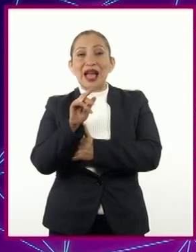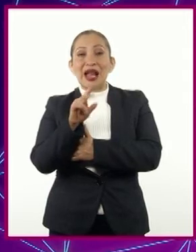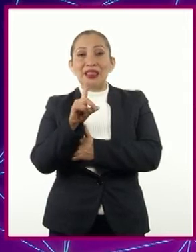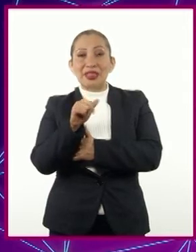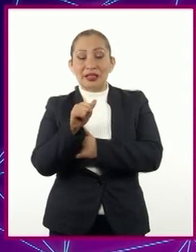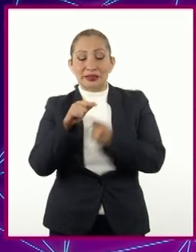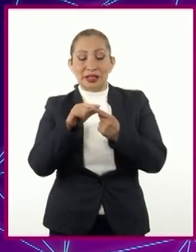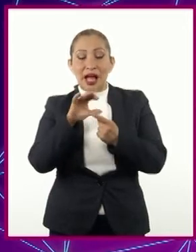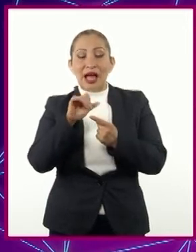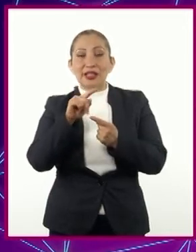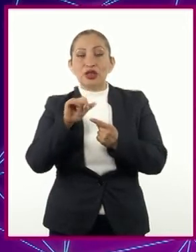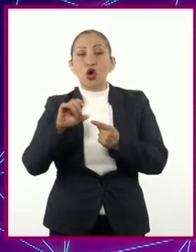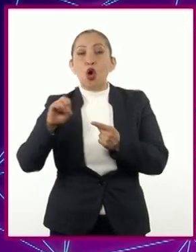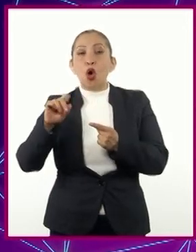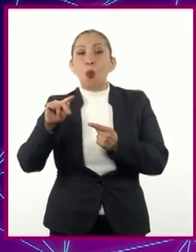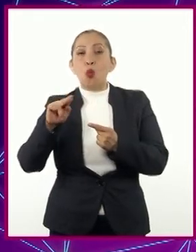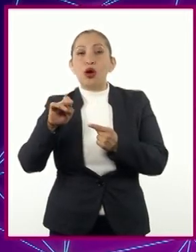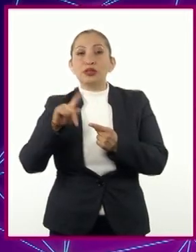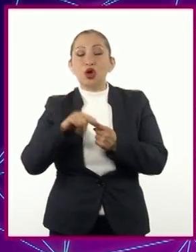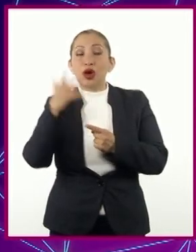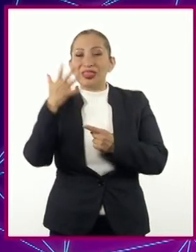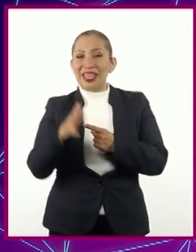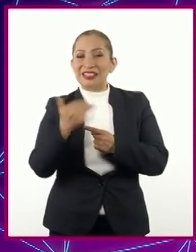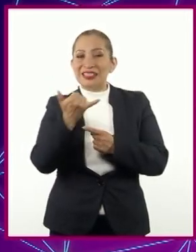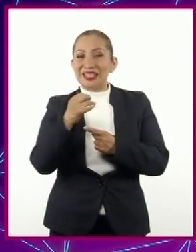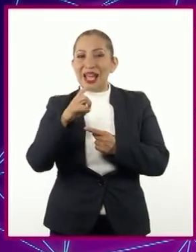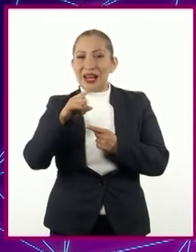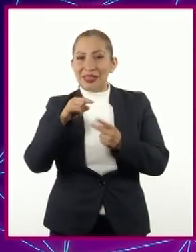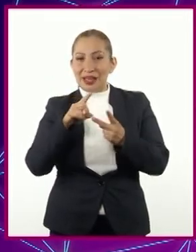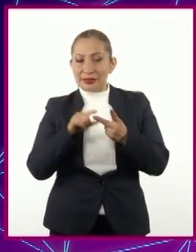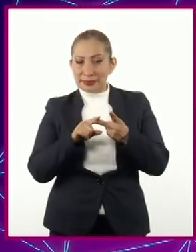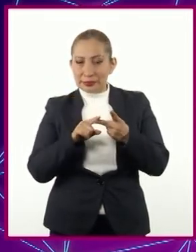cateto opuesto, que es igual a 10 yardas.